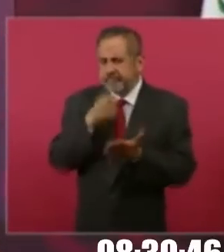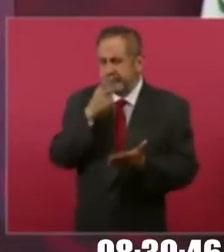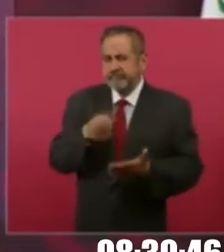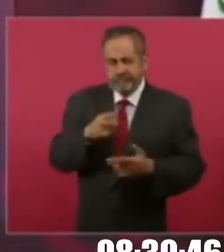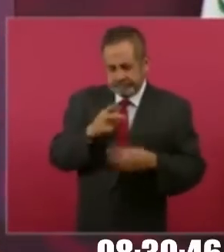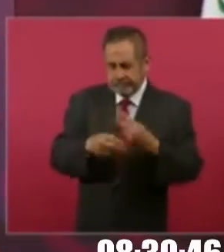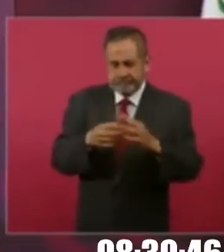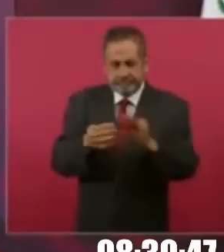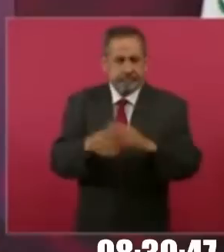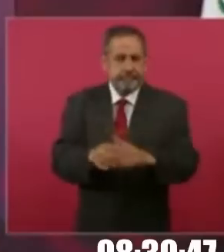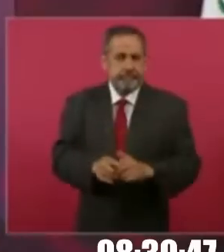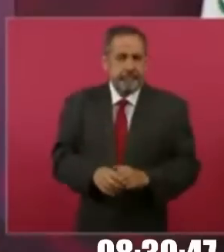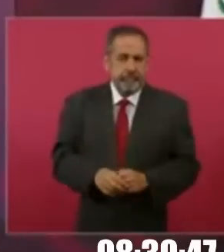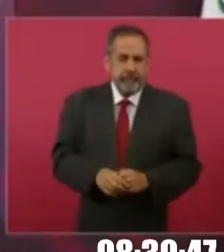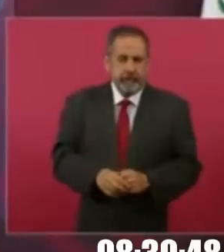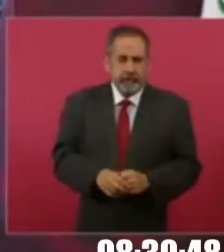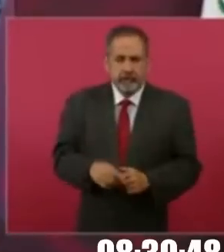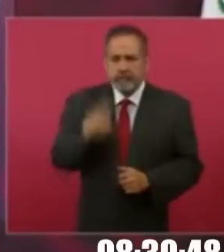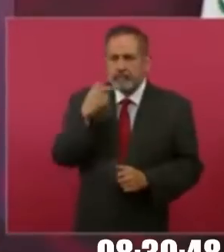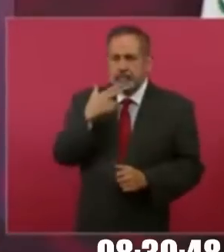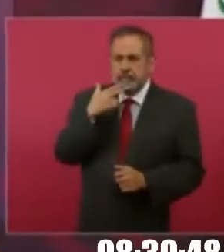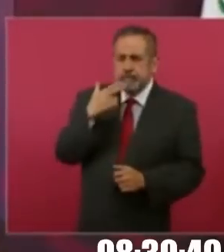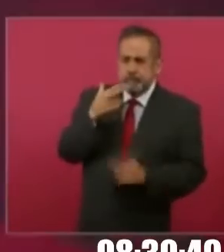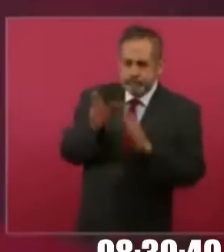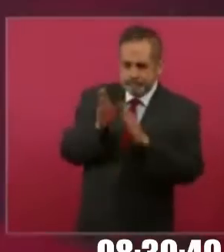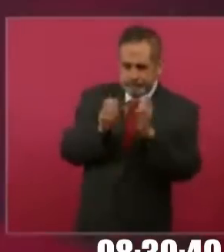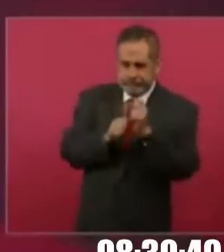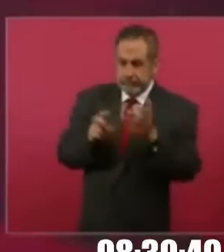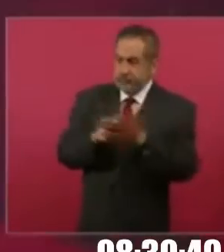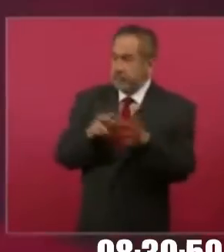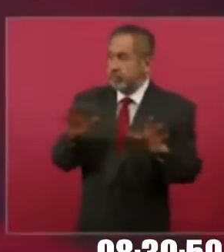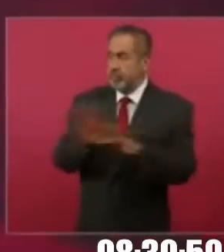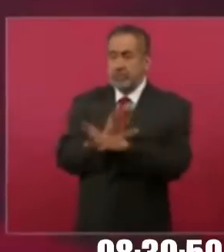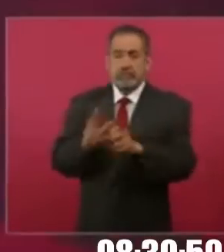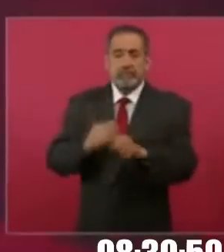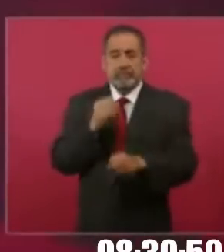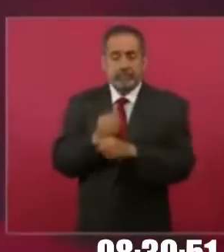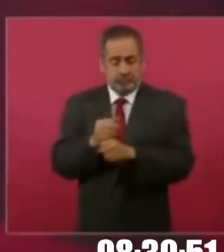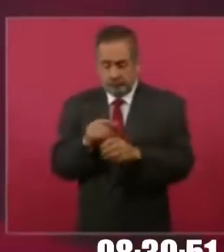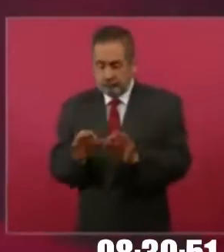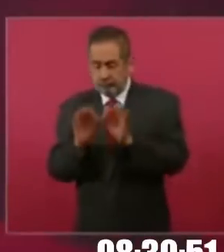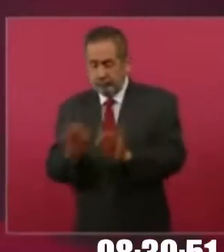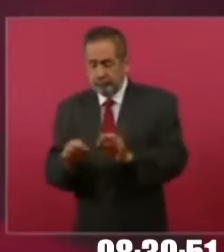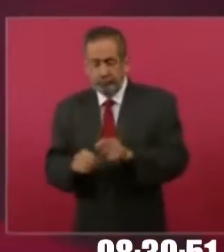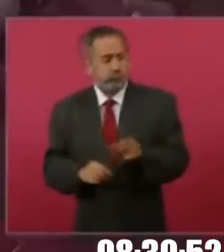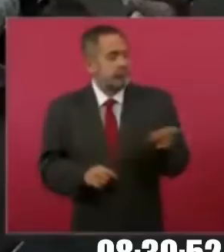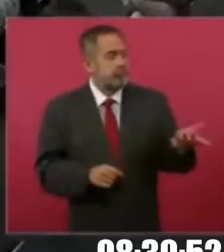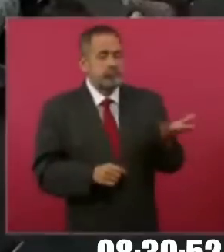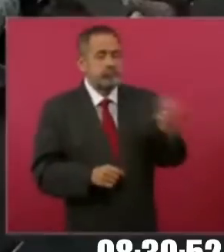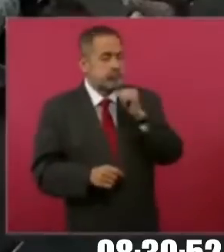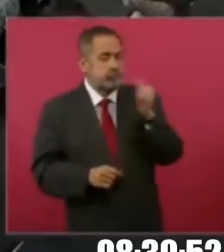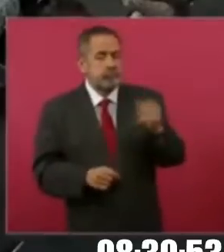o sea de qué sirve Entonces reformar las leyes